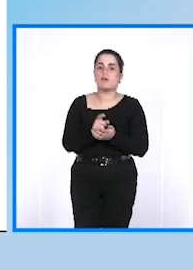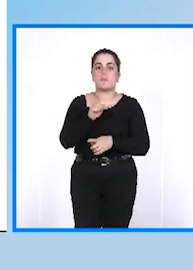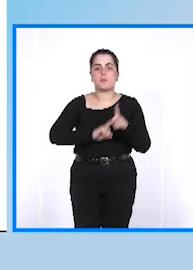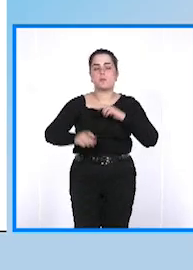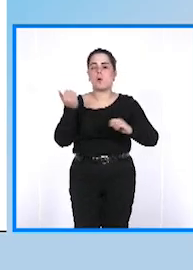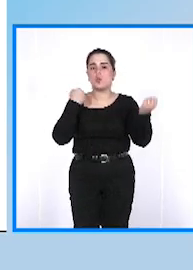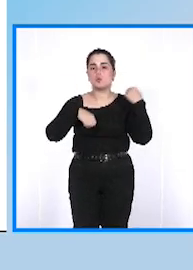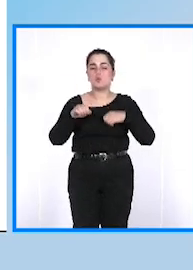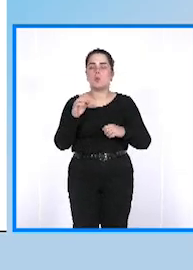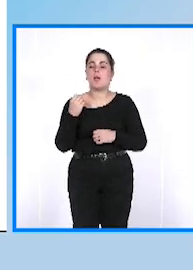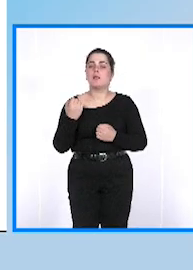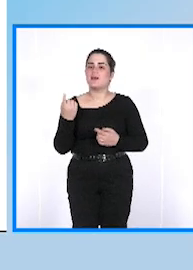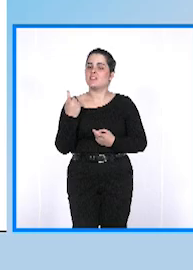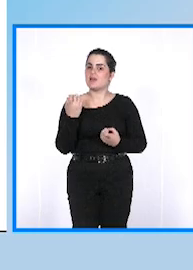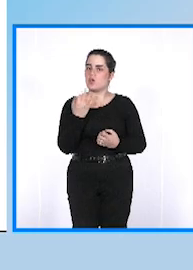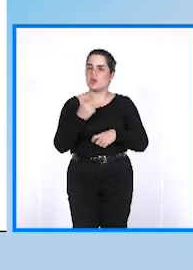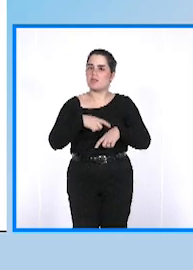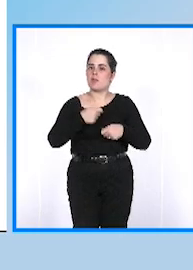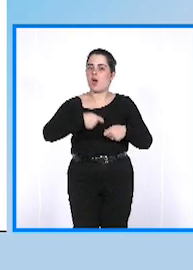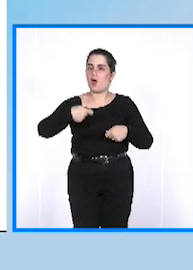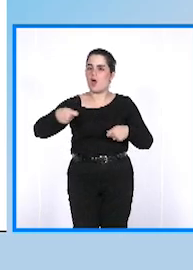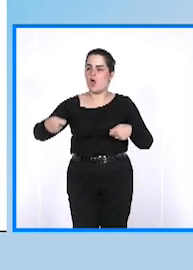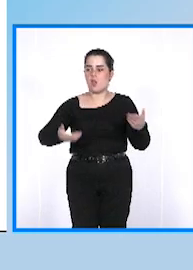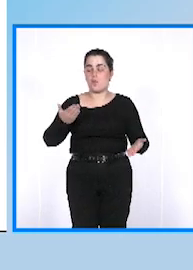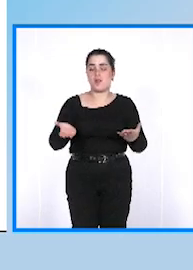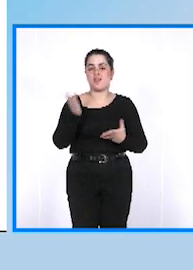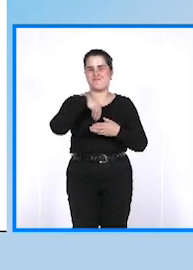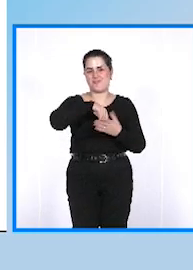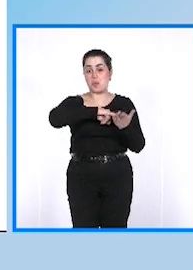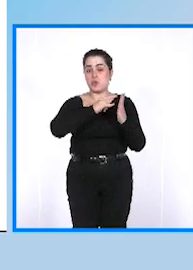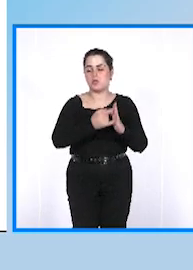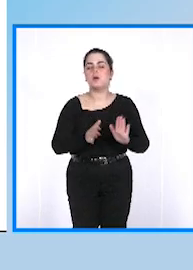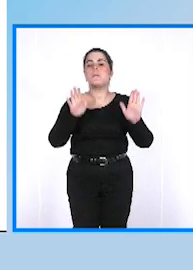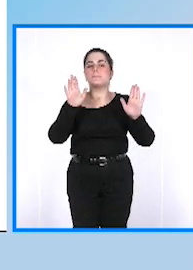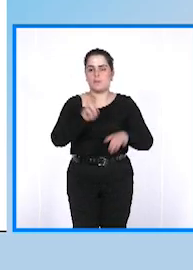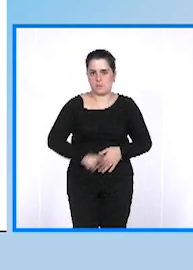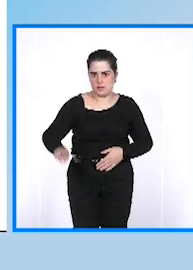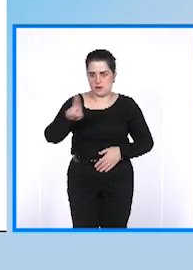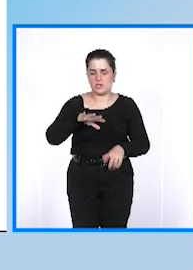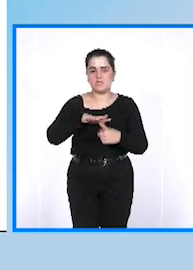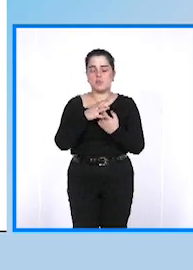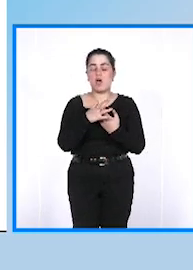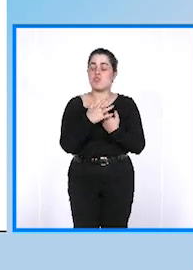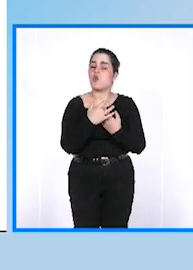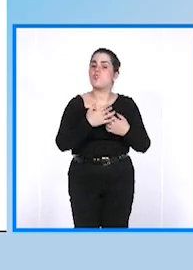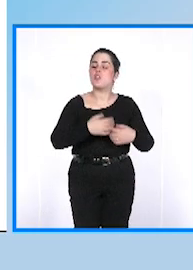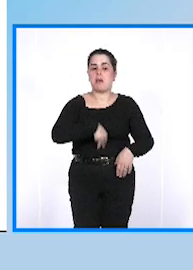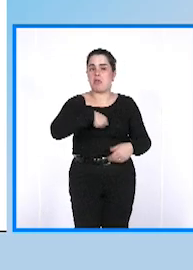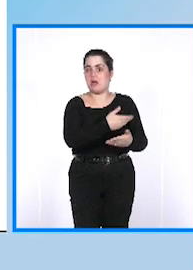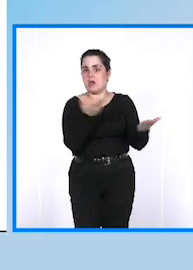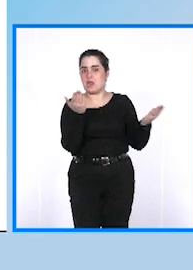conductual requiere quizá tiempos más largos que los que hemos tenido en el proyecto pero repito el la tendencia general es a un